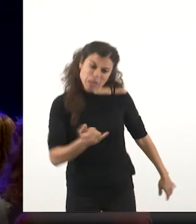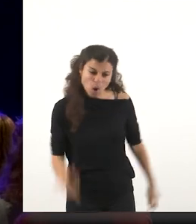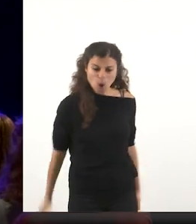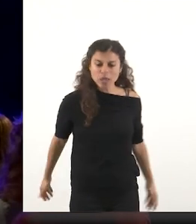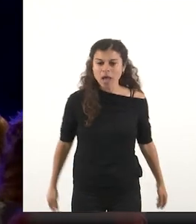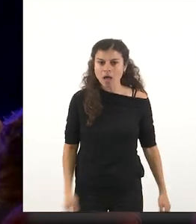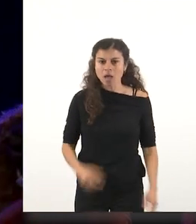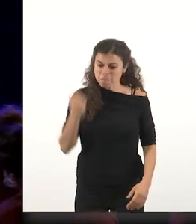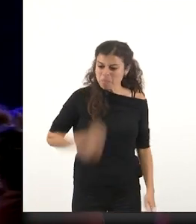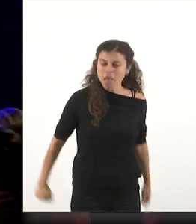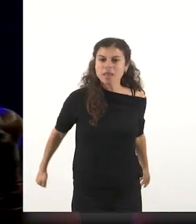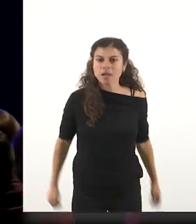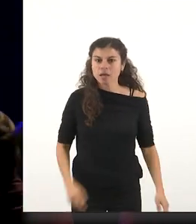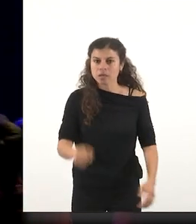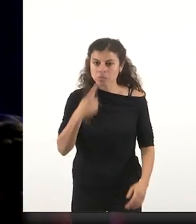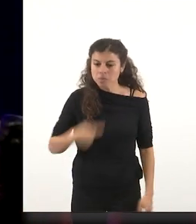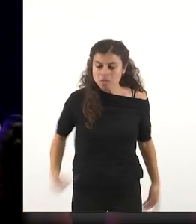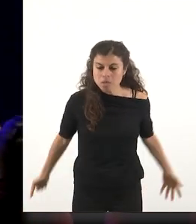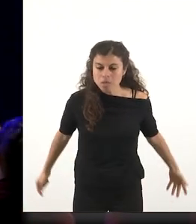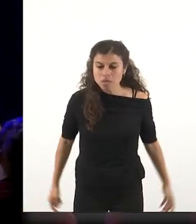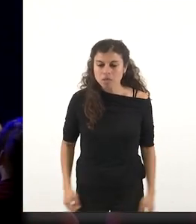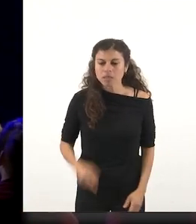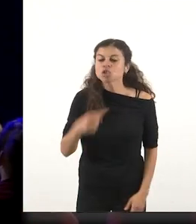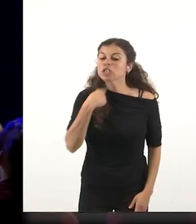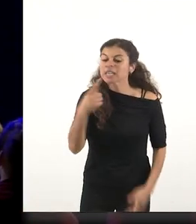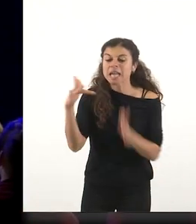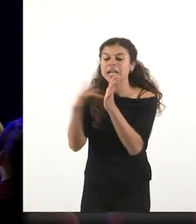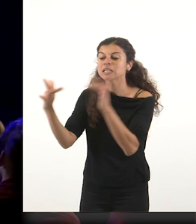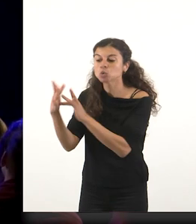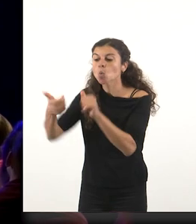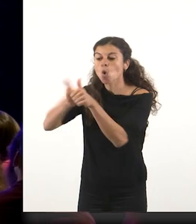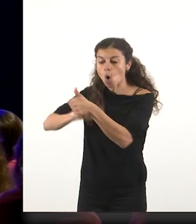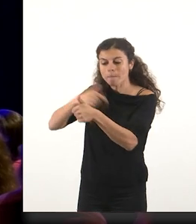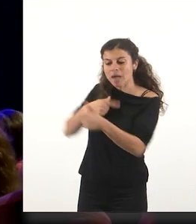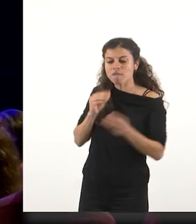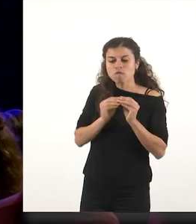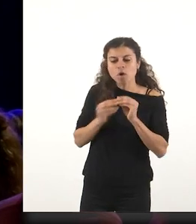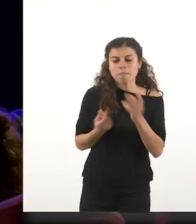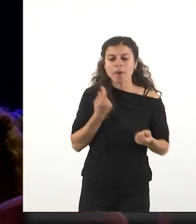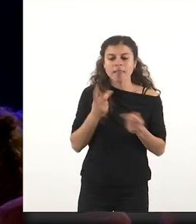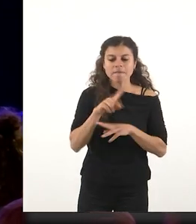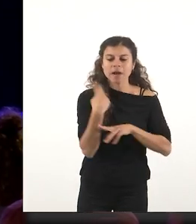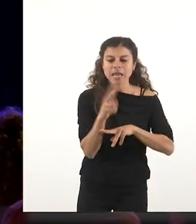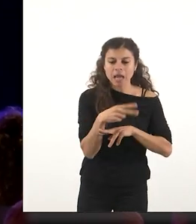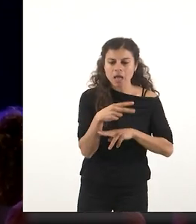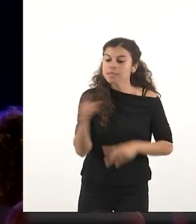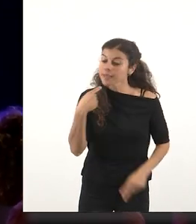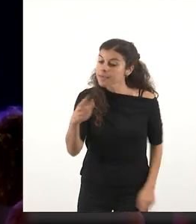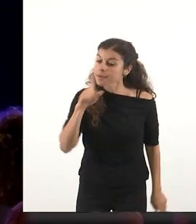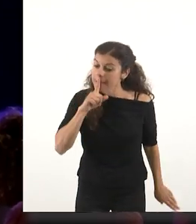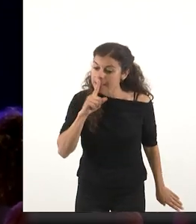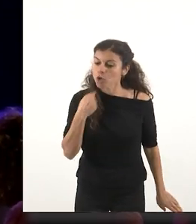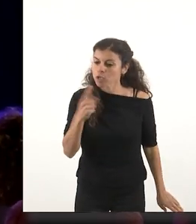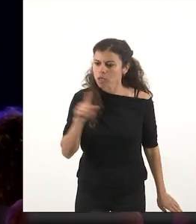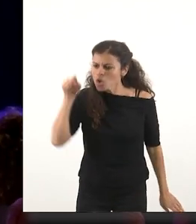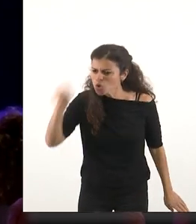¡Porque eres un mierda! ¿No te acuerdas? Te dije que Jesús me copiaba los pasos. Y te dije que no dijeras nada. Y vas tú y abres la boca. Abres